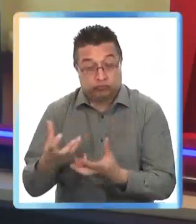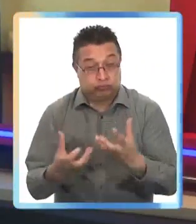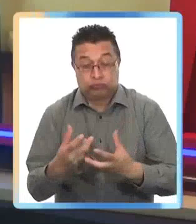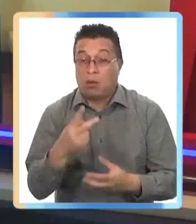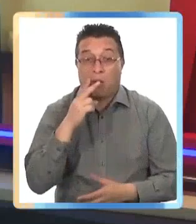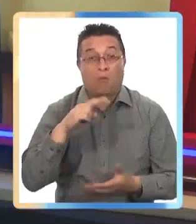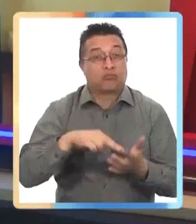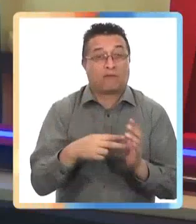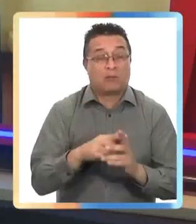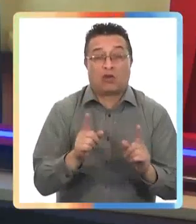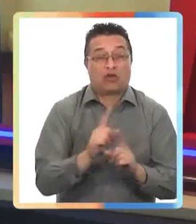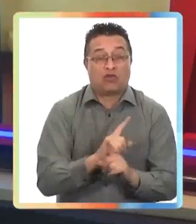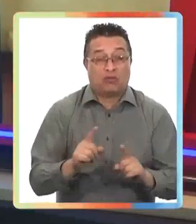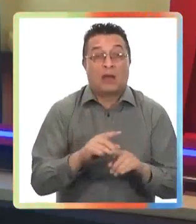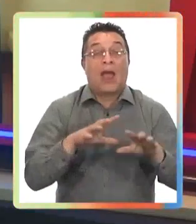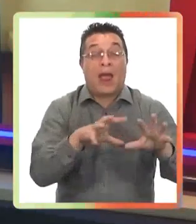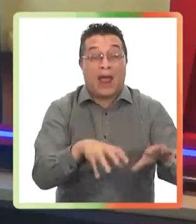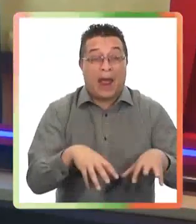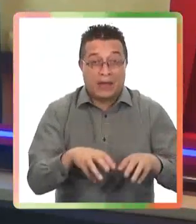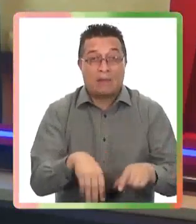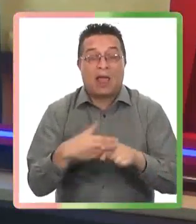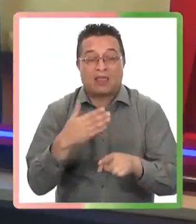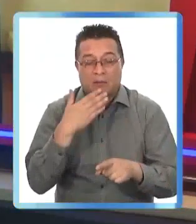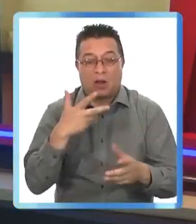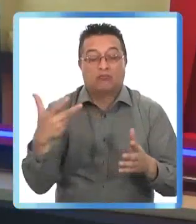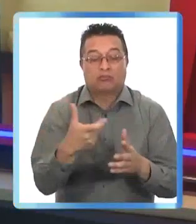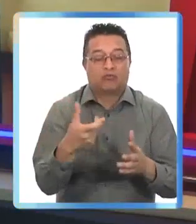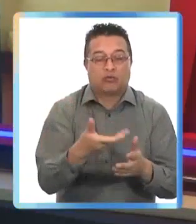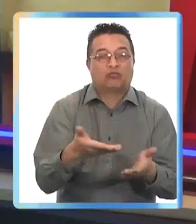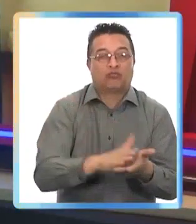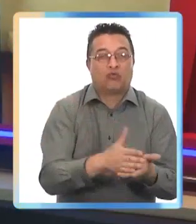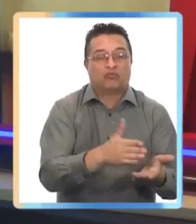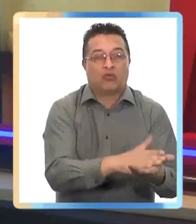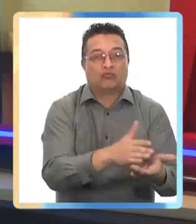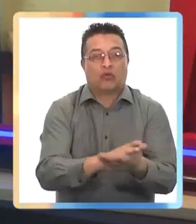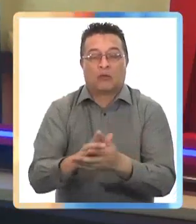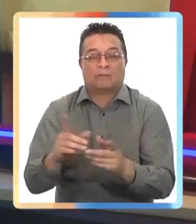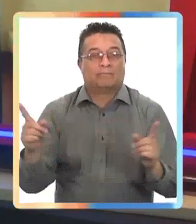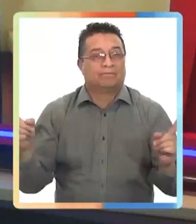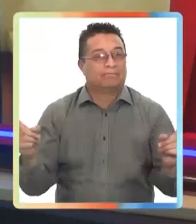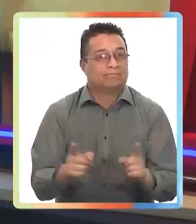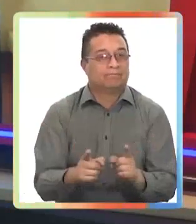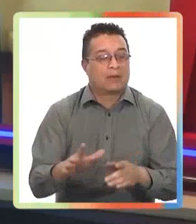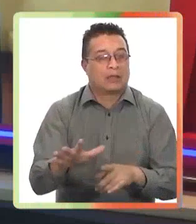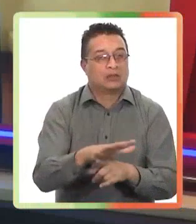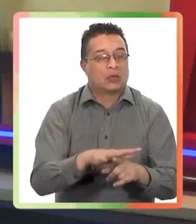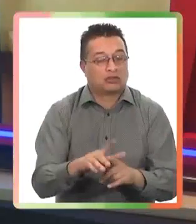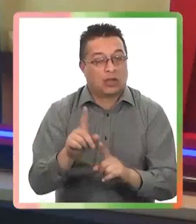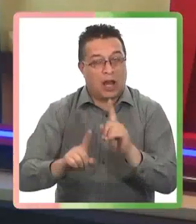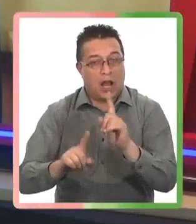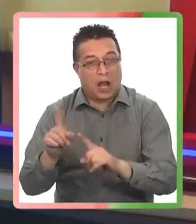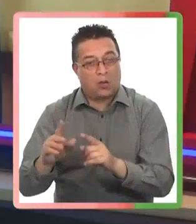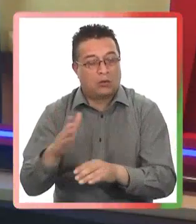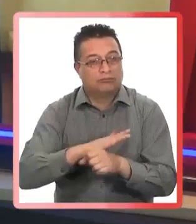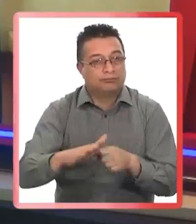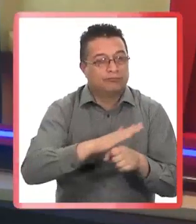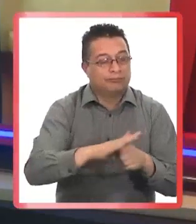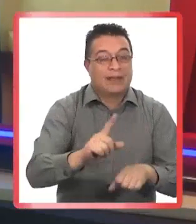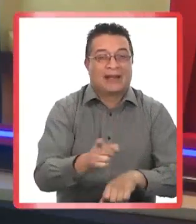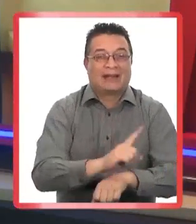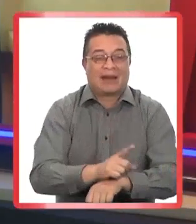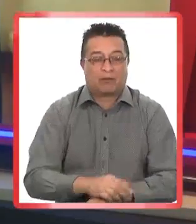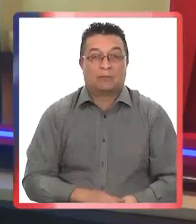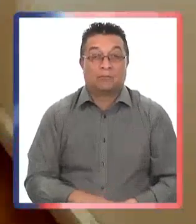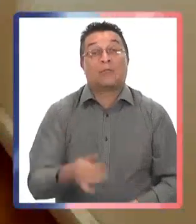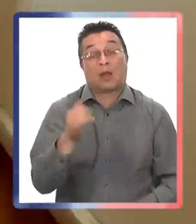cocción de los alimentos no hay ningún riesgo, pero por sobre todo los animales están siendo sacrificados, ¿verdad? Por lo tanto, se está tratando de acotar esta situación a ciertos focos que se tratan de